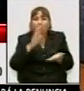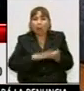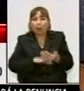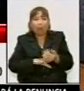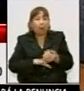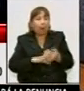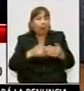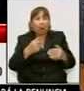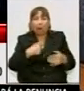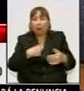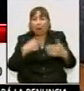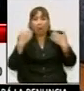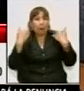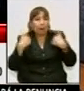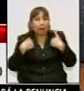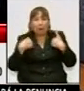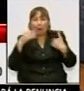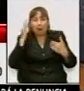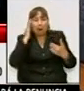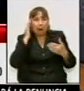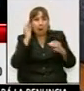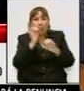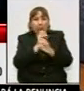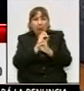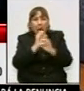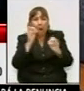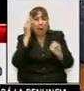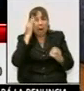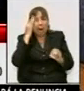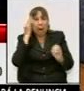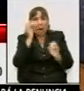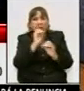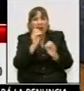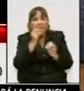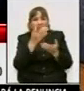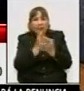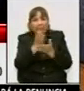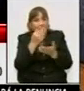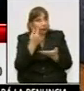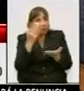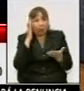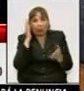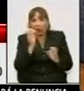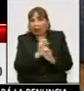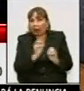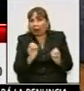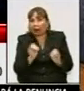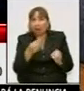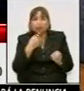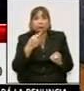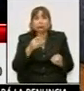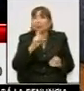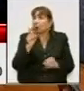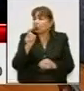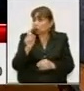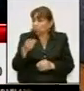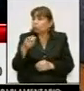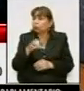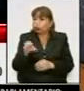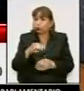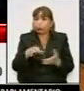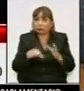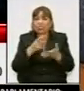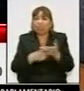no tengo, digamos, hasta ahorita yo nada en curso, ¿no? ¿Pero tomó usted alguna acción frente a estas denuncias? Sí, se tomaban